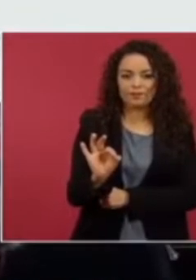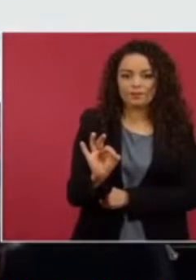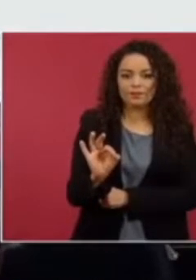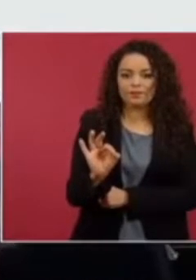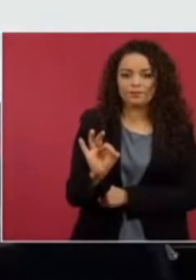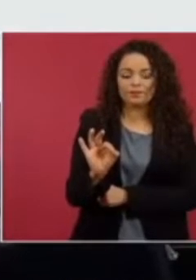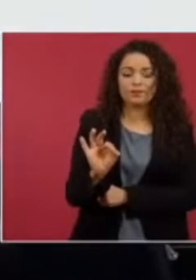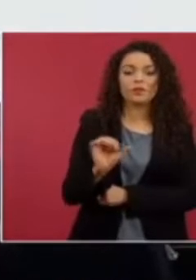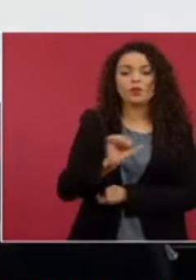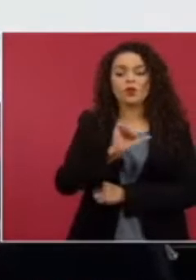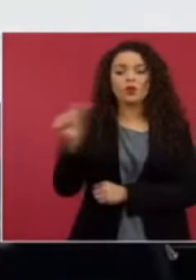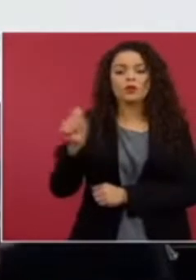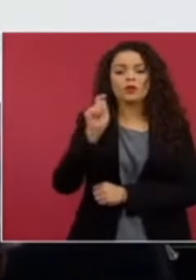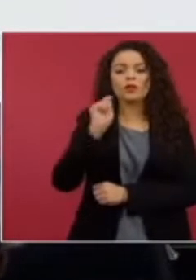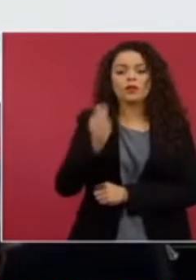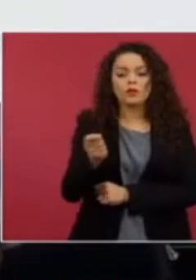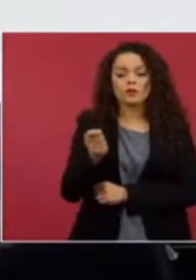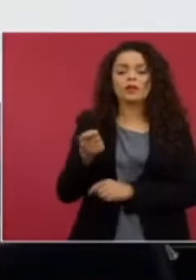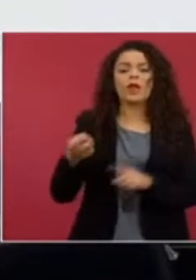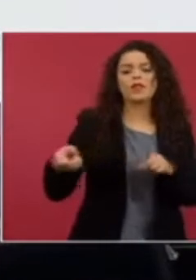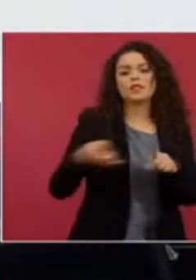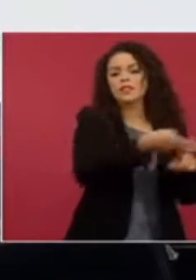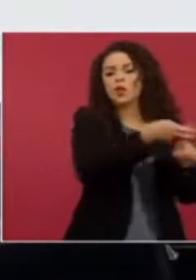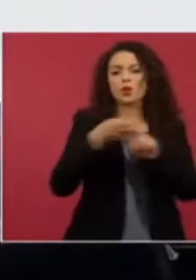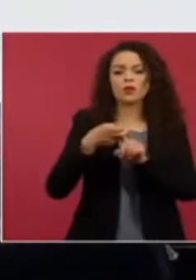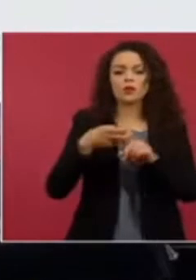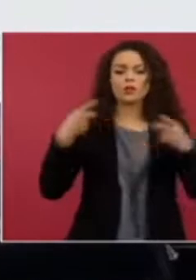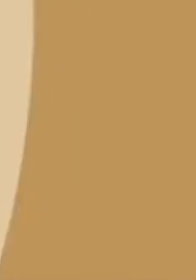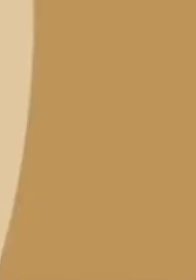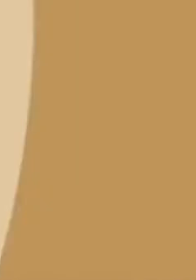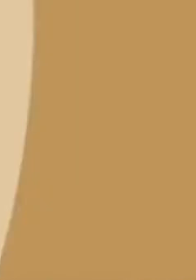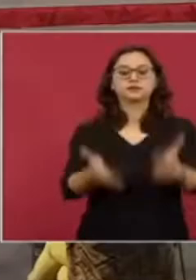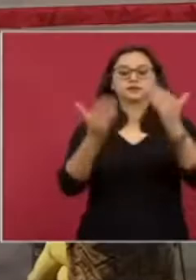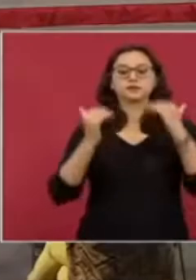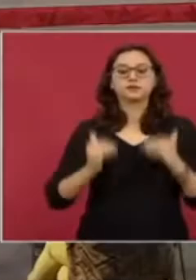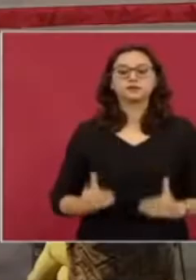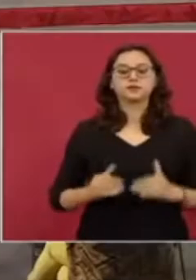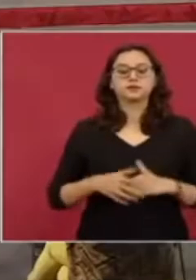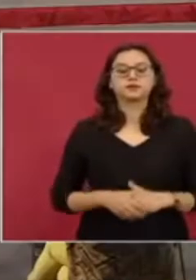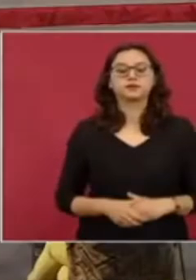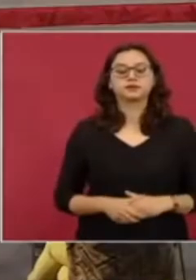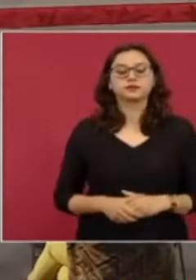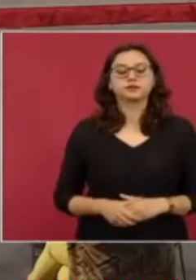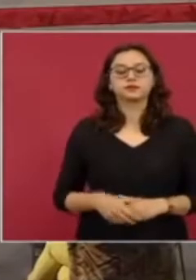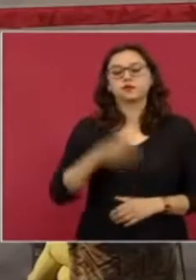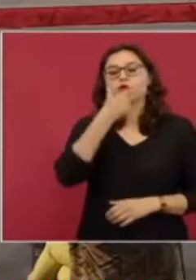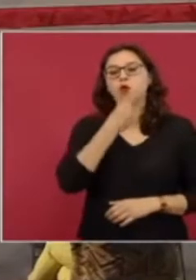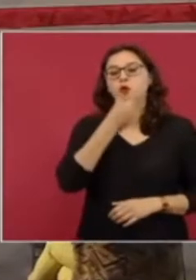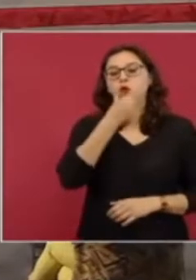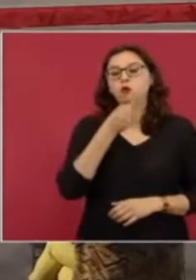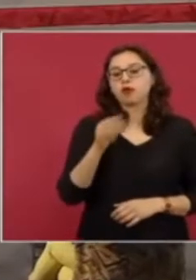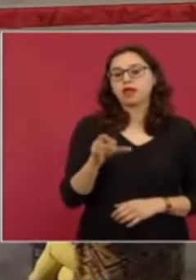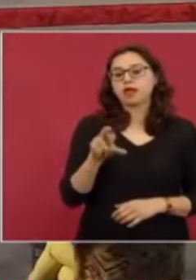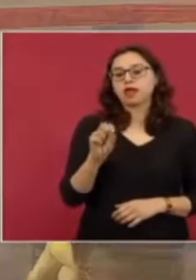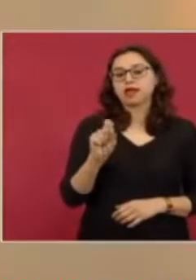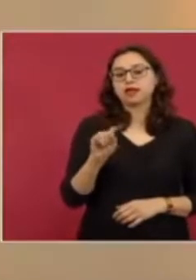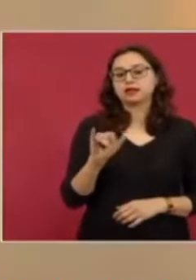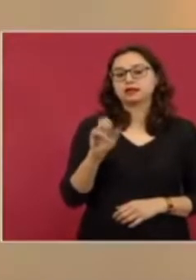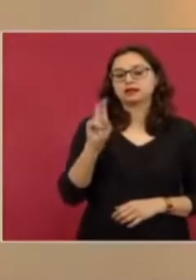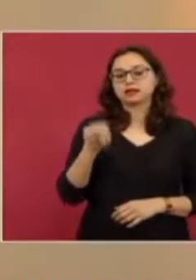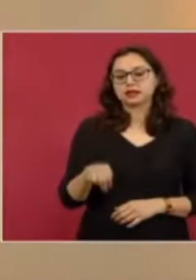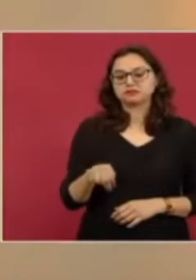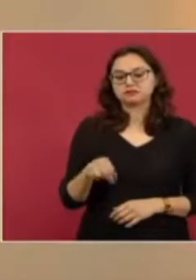del secuestro, tenemos una baja de 39%. El subsecretario de Seguridad Pública, Ricardo